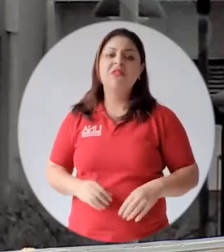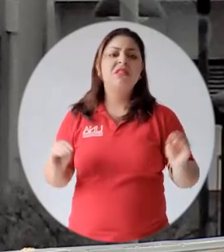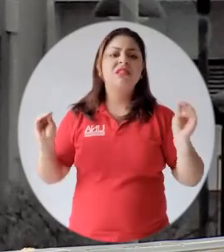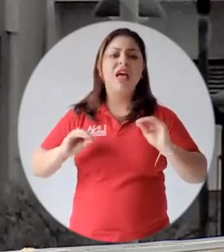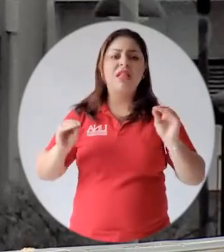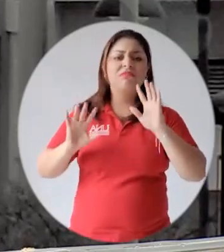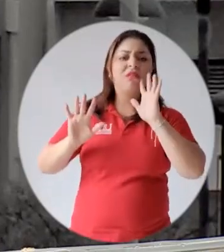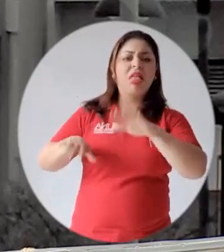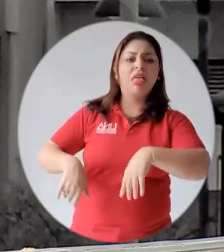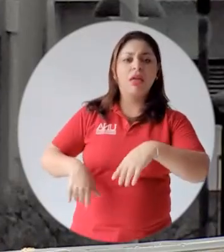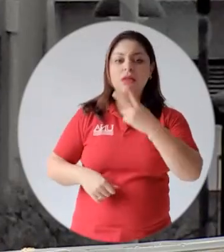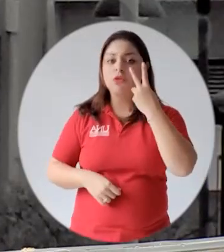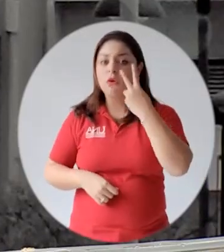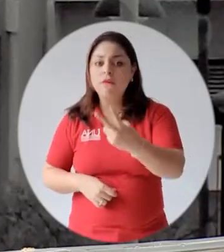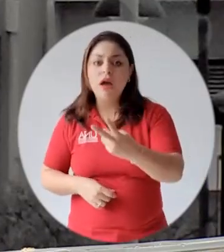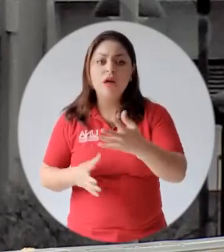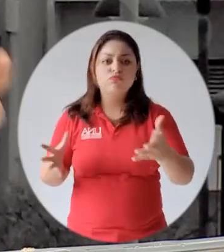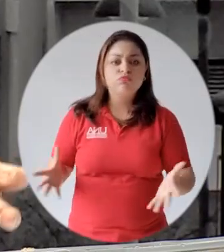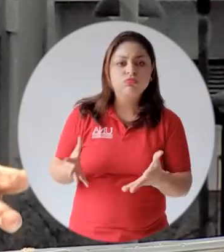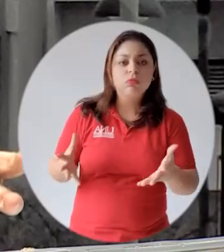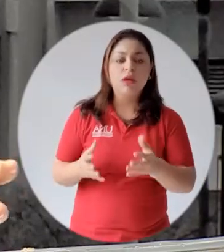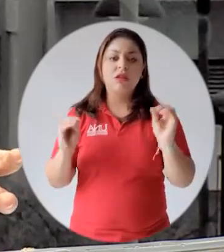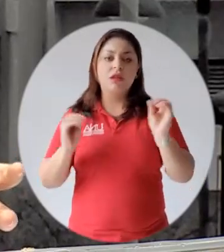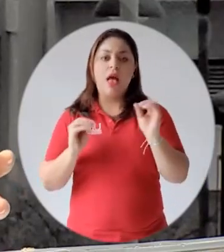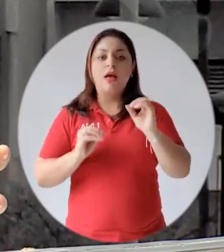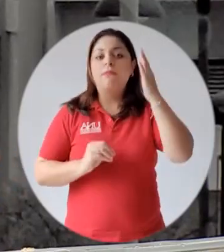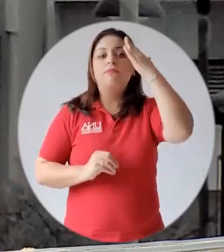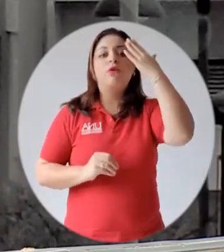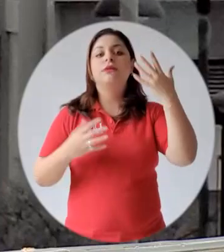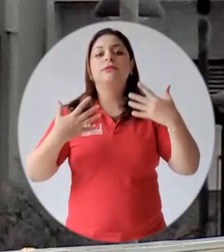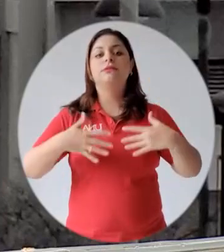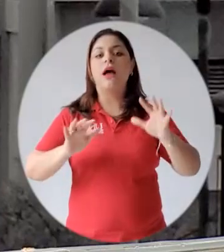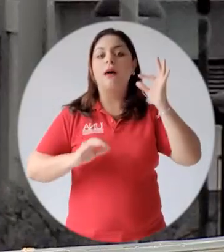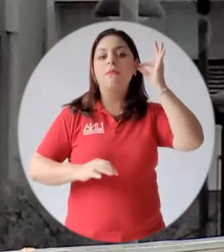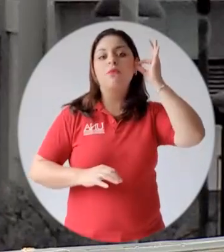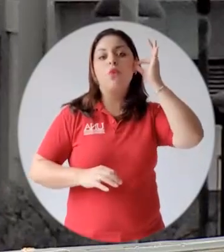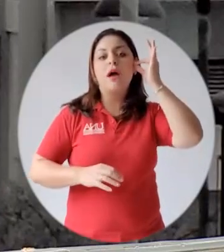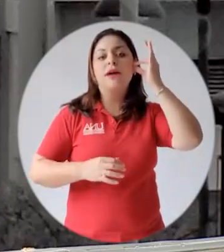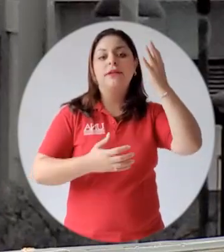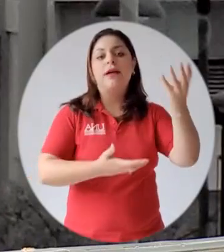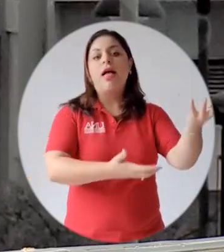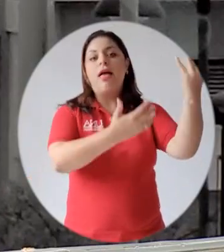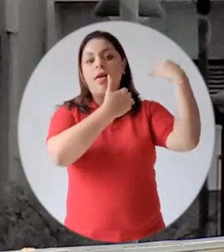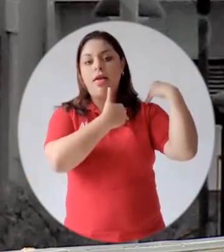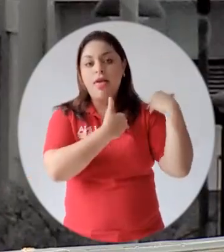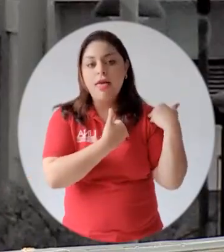generalmente no se nos ha impuesto, porque no es una elección, generalmente para las mujeres se nos impone.